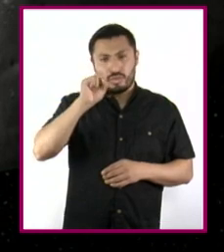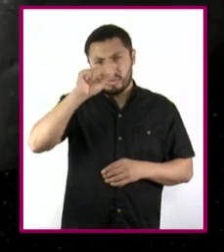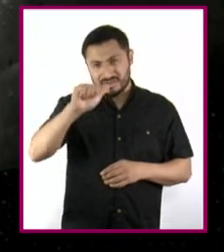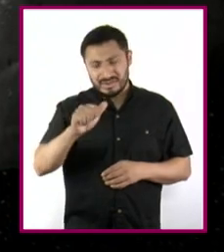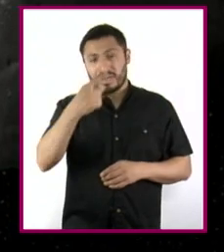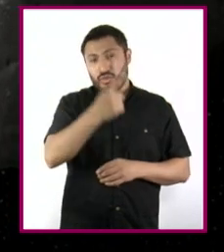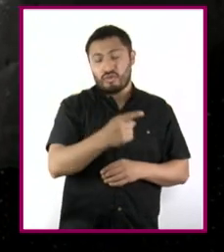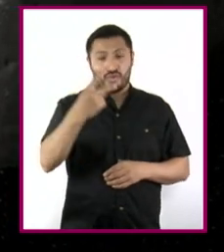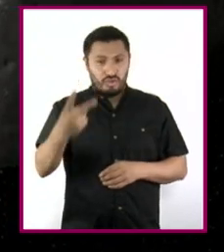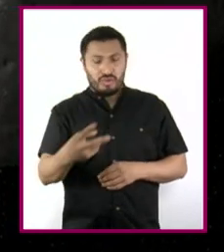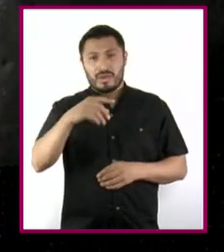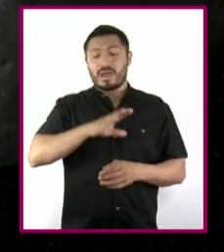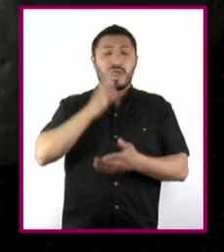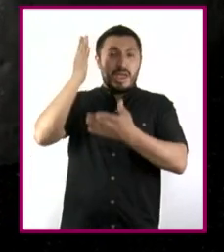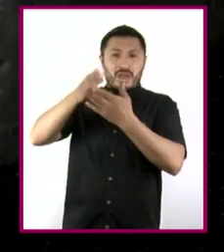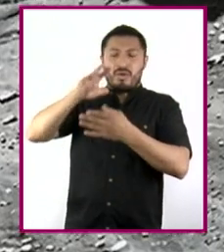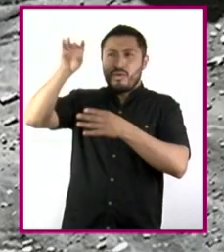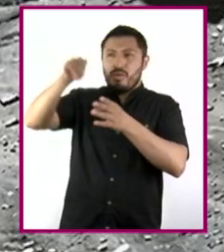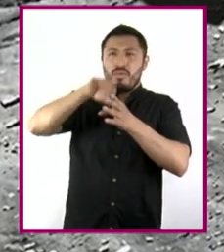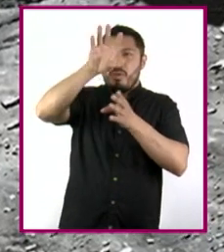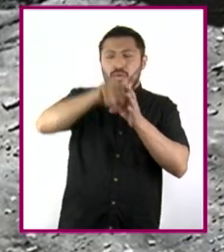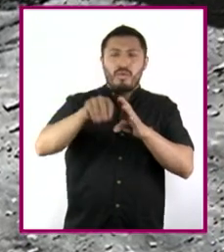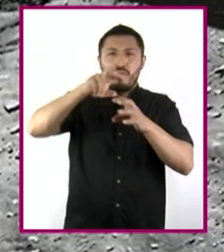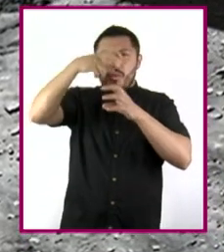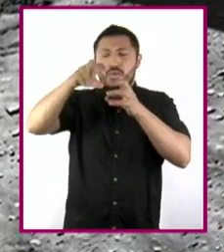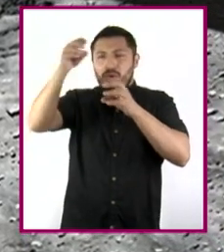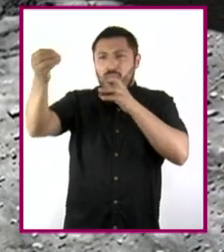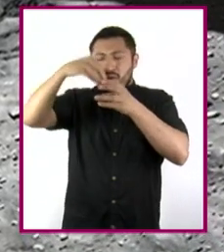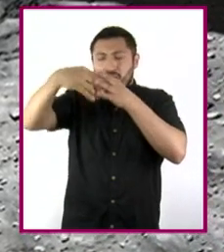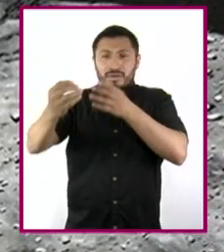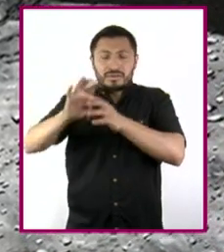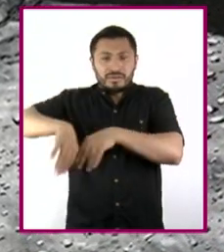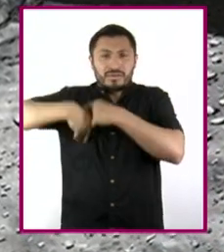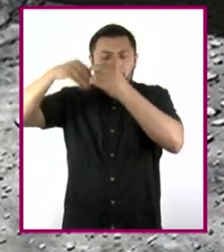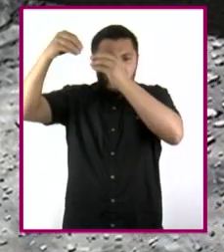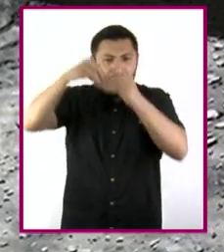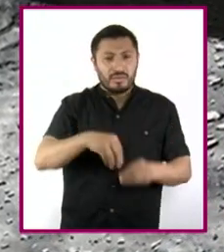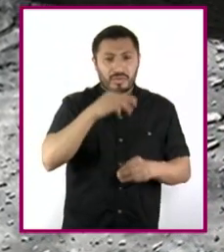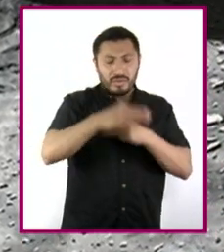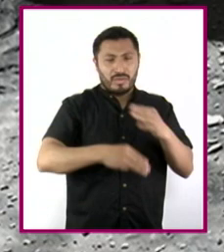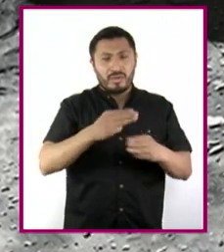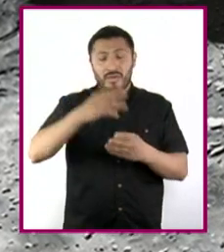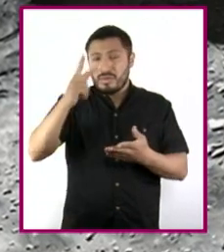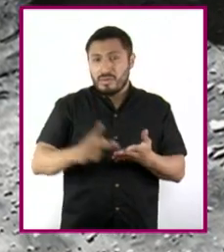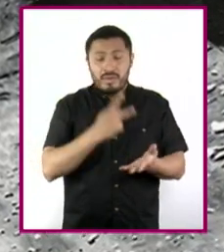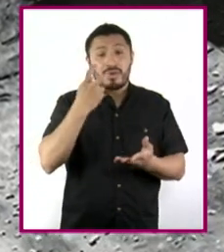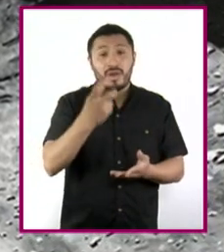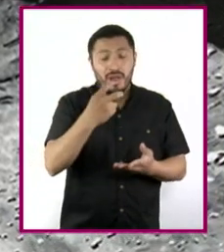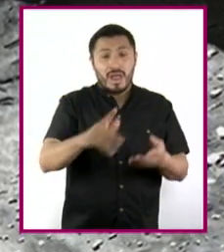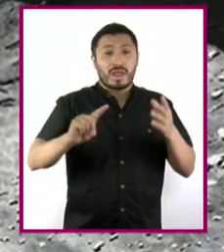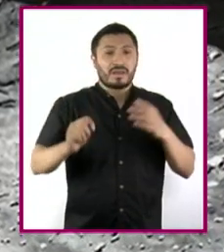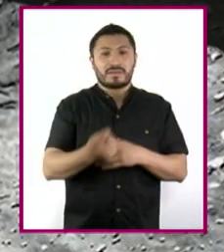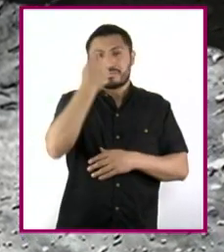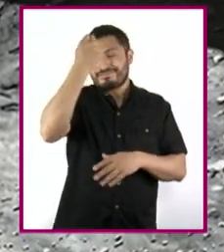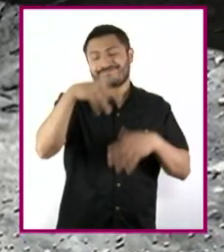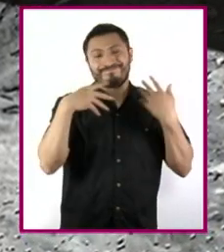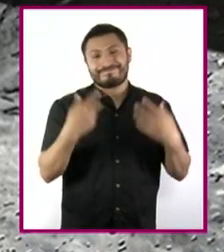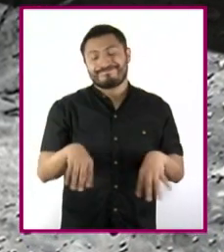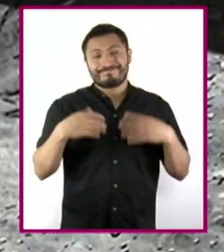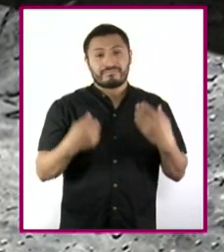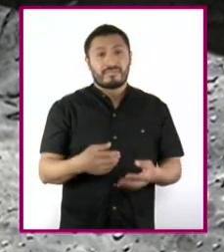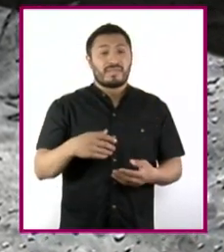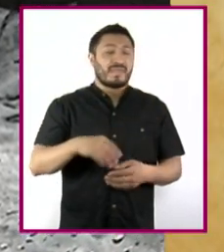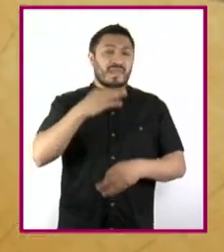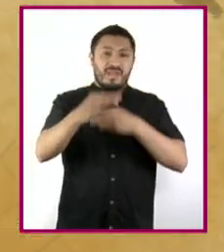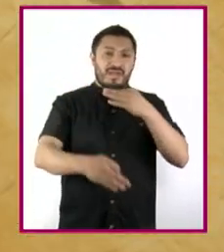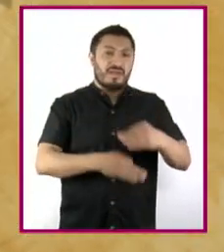fueron, recolectaron muestras de un asteroide y los trajeron de vuelta a la Tierra. Entonces, esa tecnología no existe